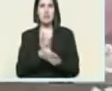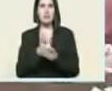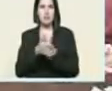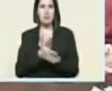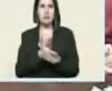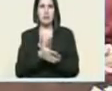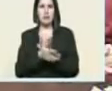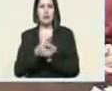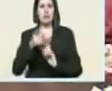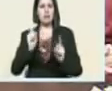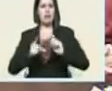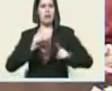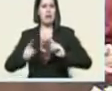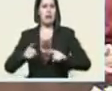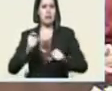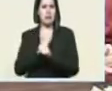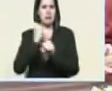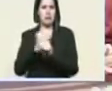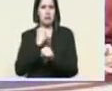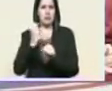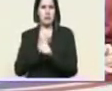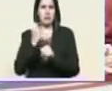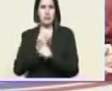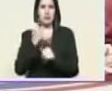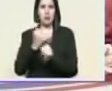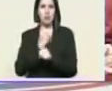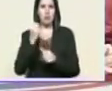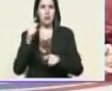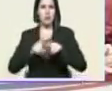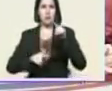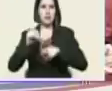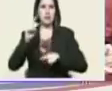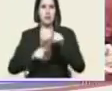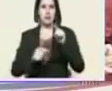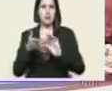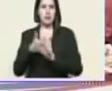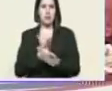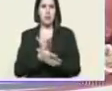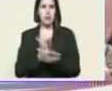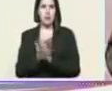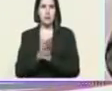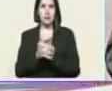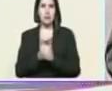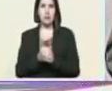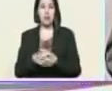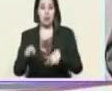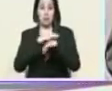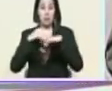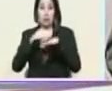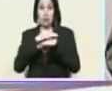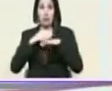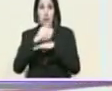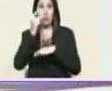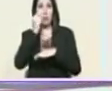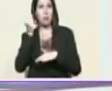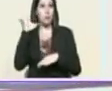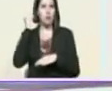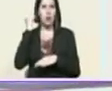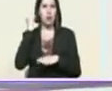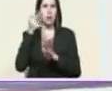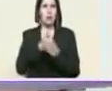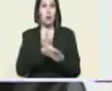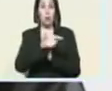de la clase obrera. Explicarlo en cada fábrica, en cada centro de trabajo, en cada oficina. Ministros, ministras, ustedes sacan